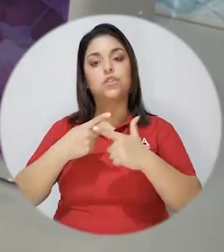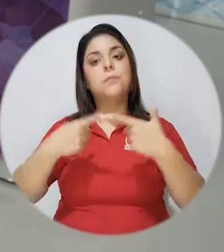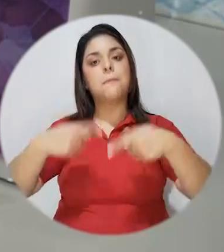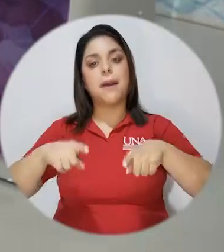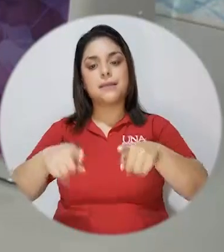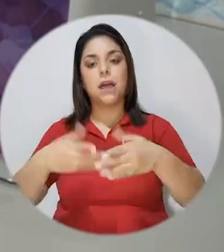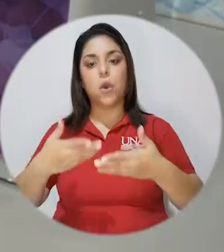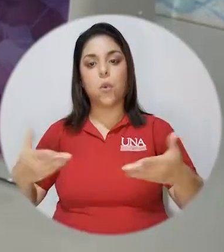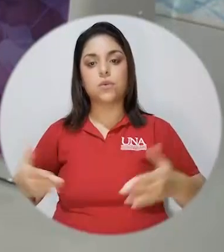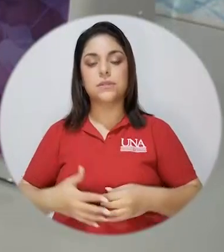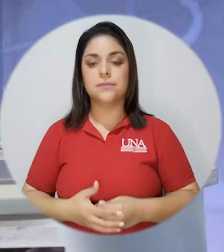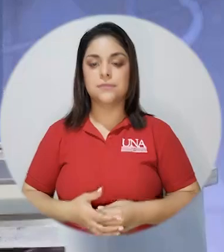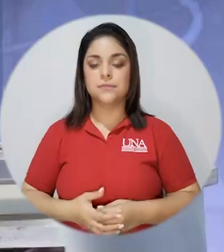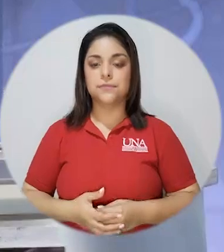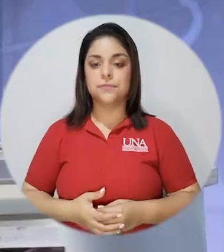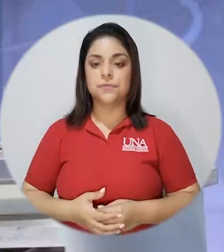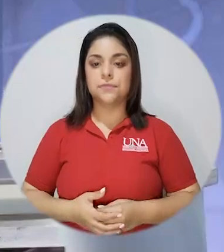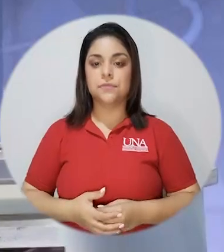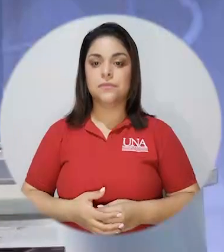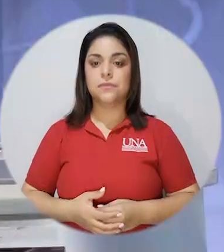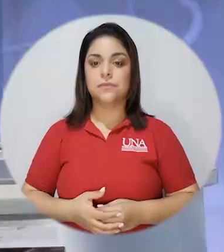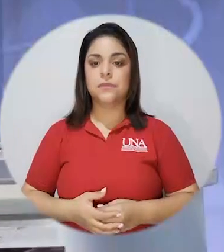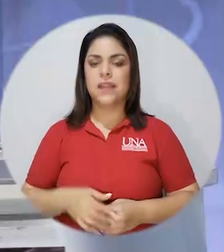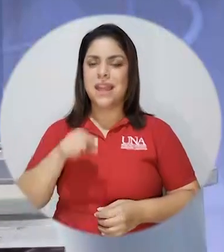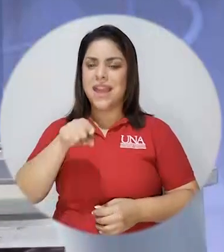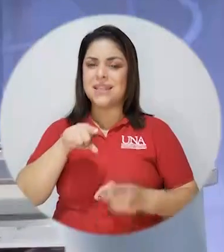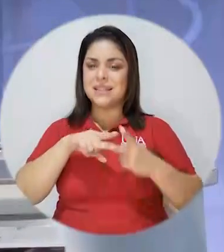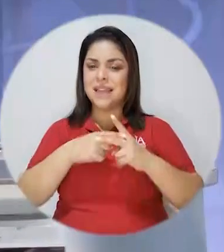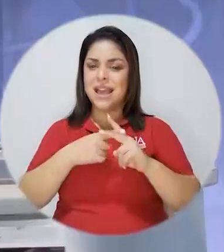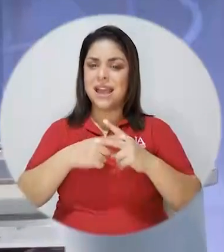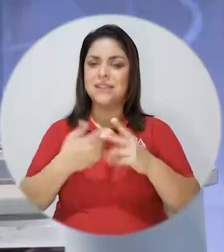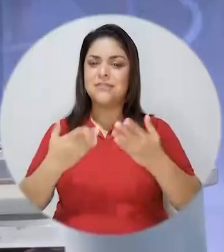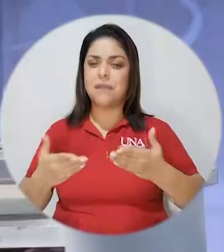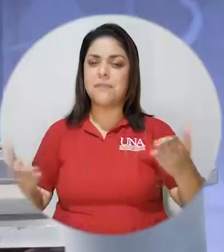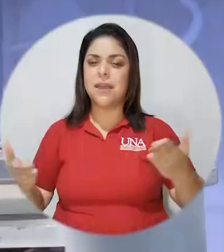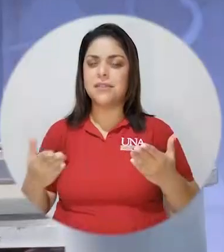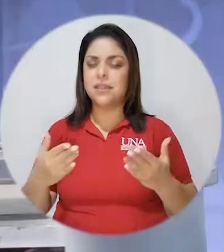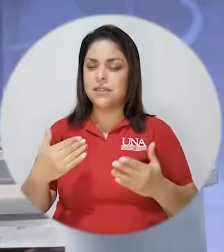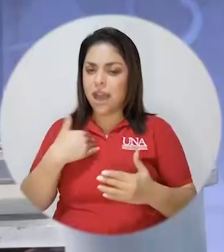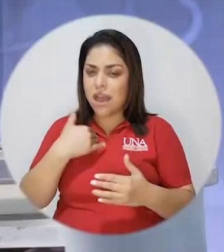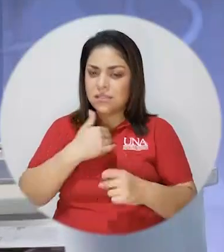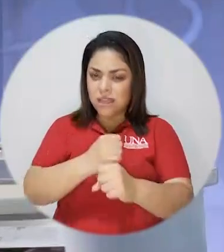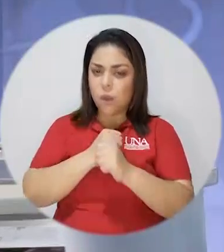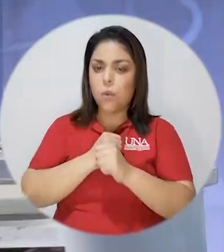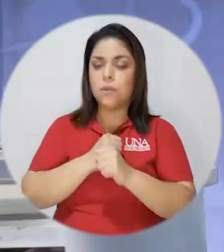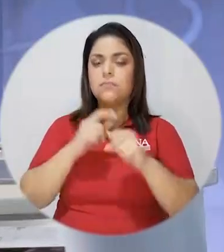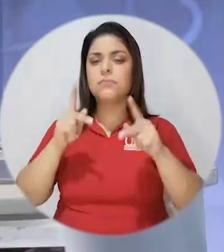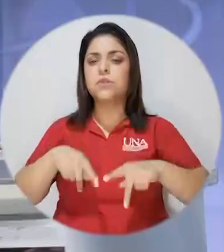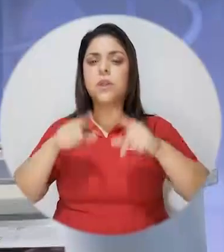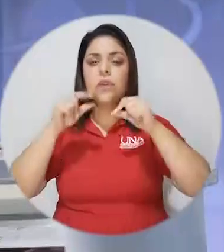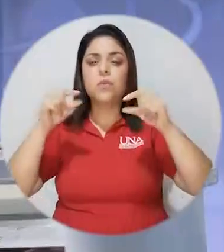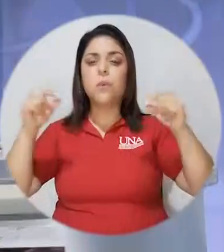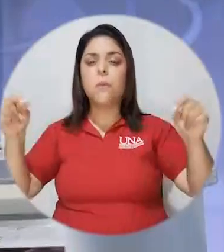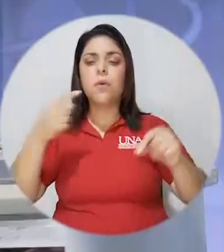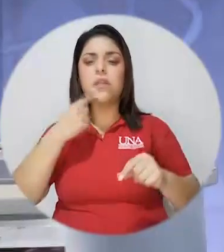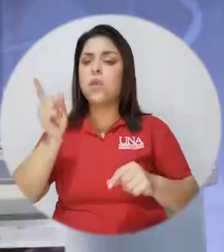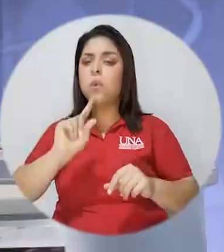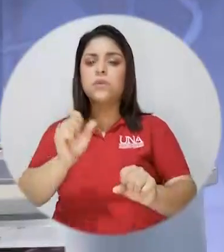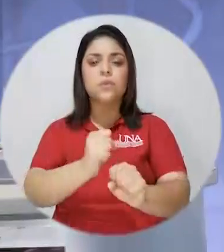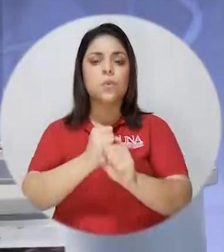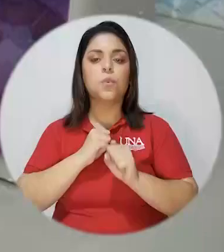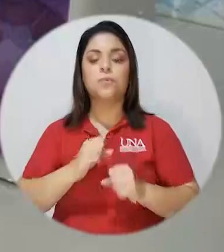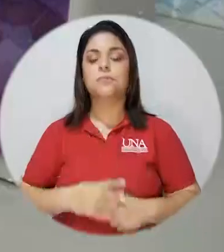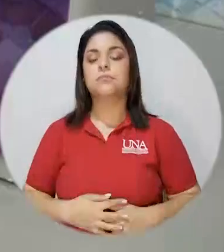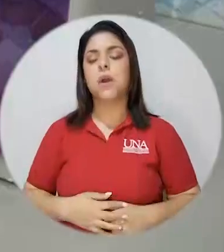también pasan ese tipo de cosas. ¿Qué tan seguras son esas herramientas? Porque la gente lo cuestiona terriblemente. Hay mucho rumor.